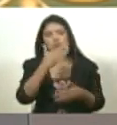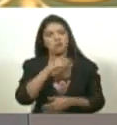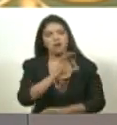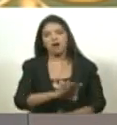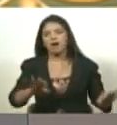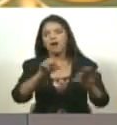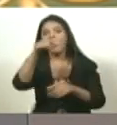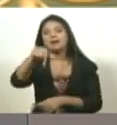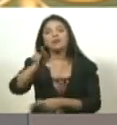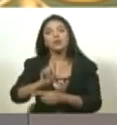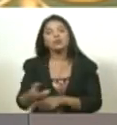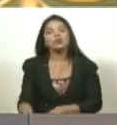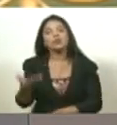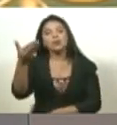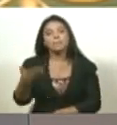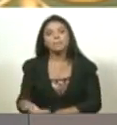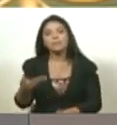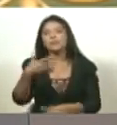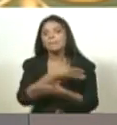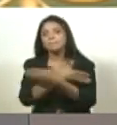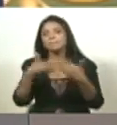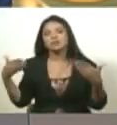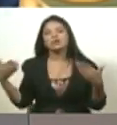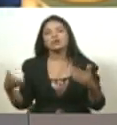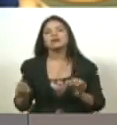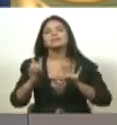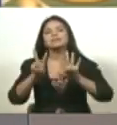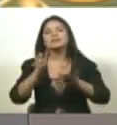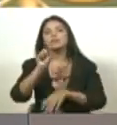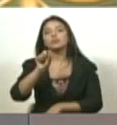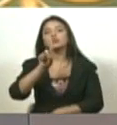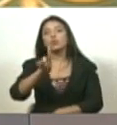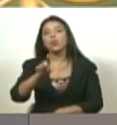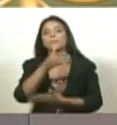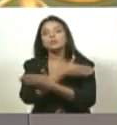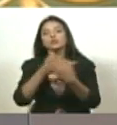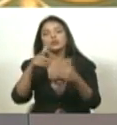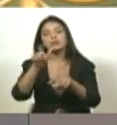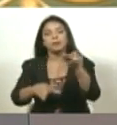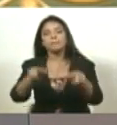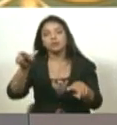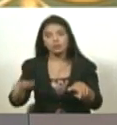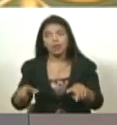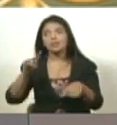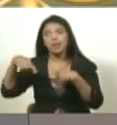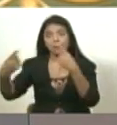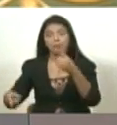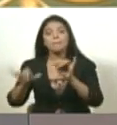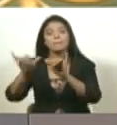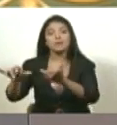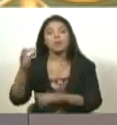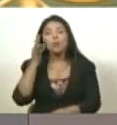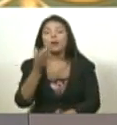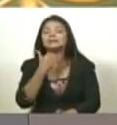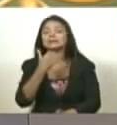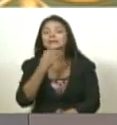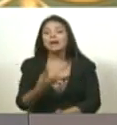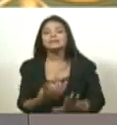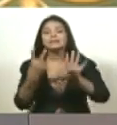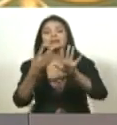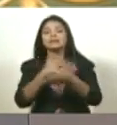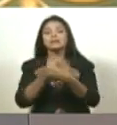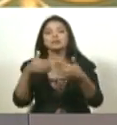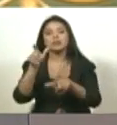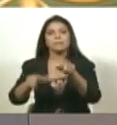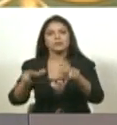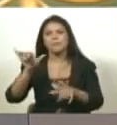Aquí lo único que importa son los millones, el 7.1 millones de personas, que luego la propia rectora dice casi 7 millones de personas. La